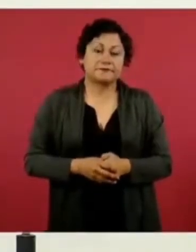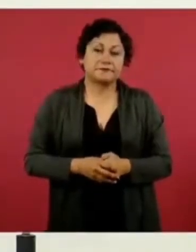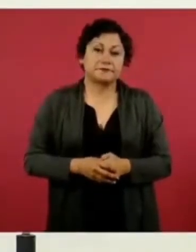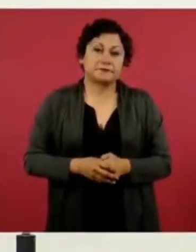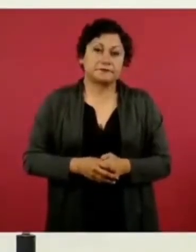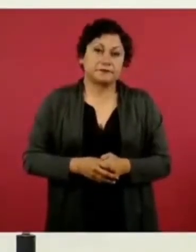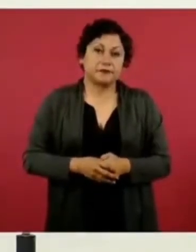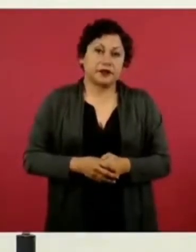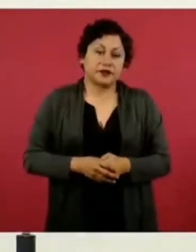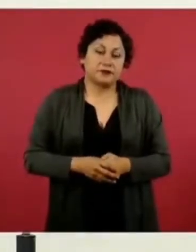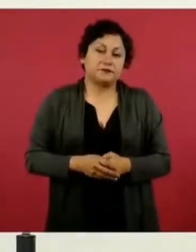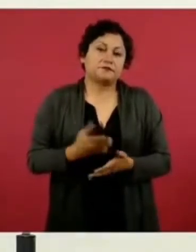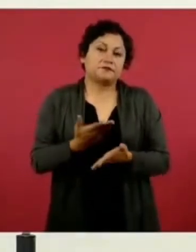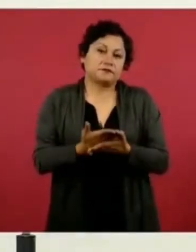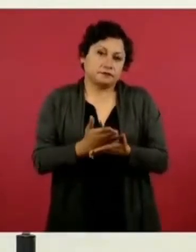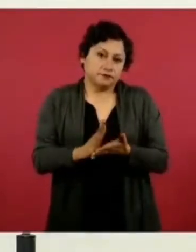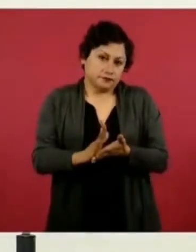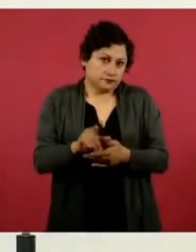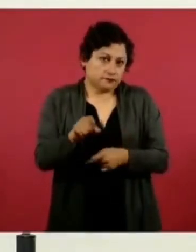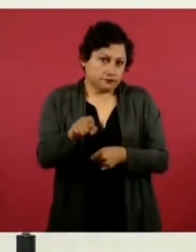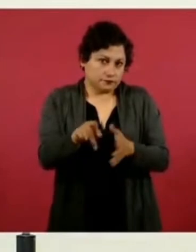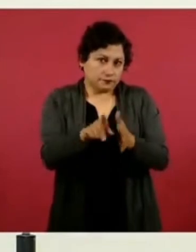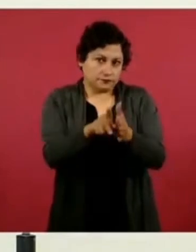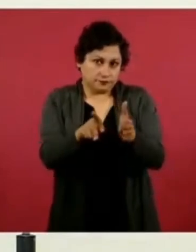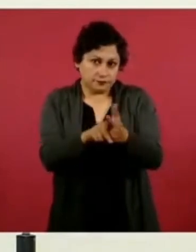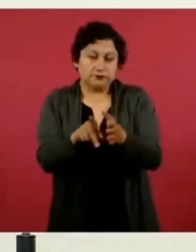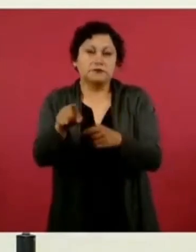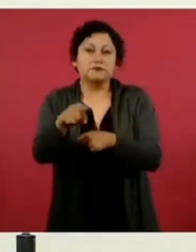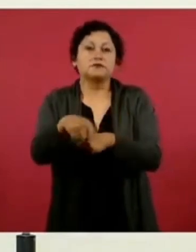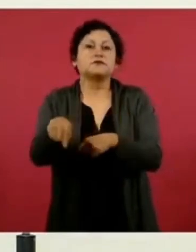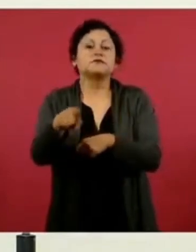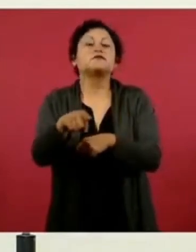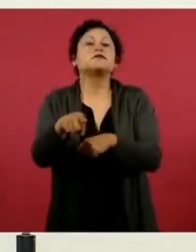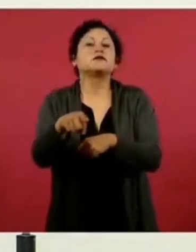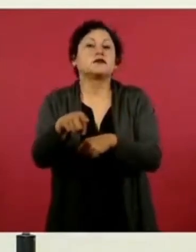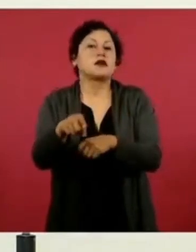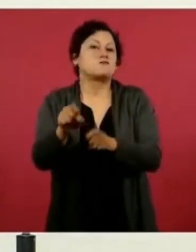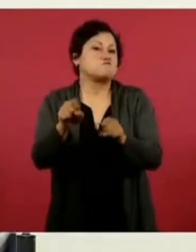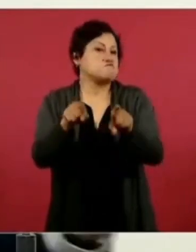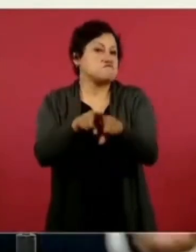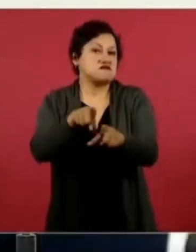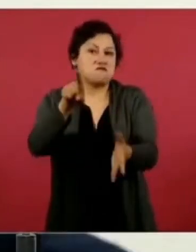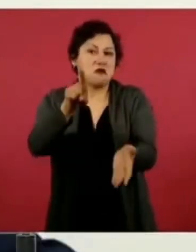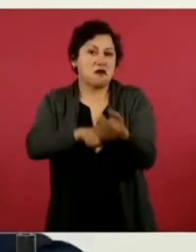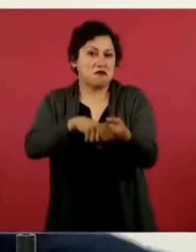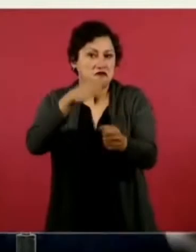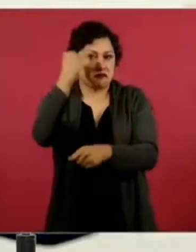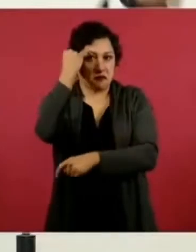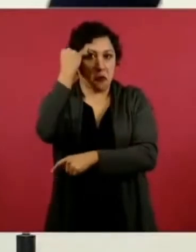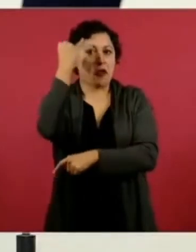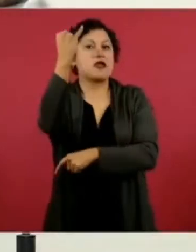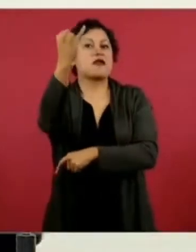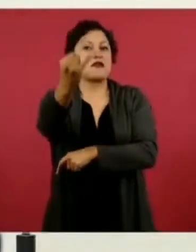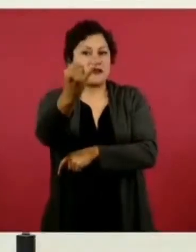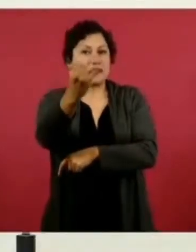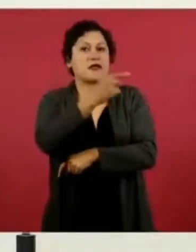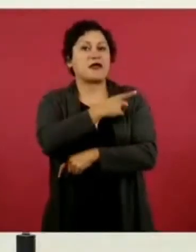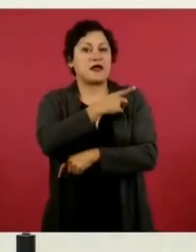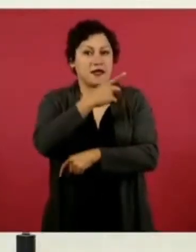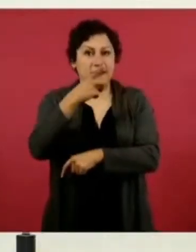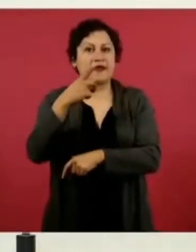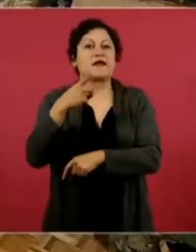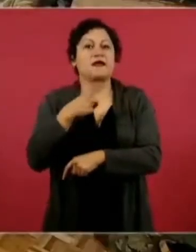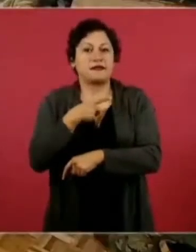estaban de acuerdo con la teoría o el discurso de que había que construir el poder desde abajo.